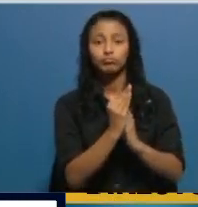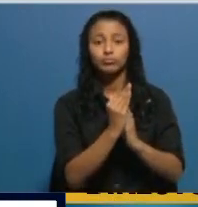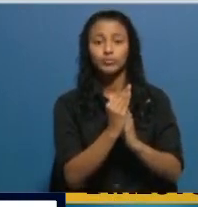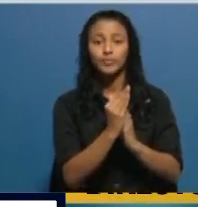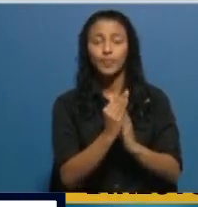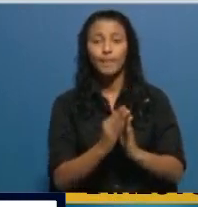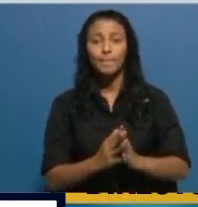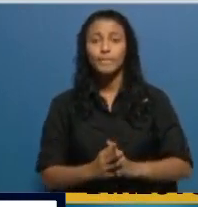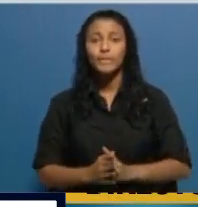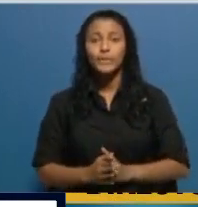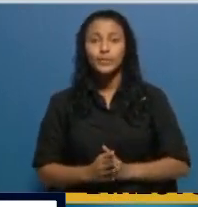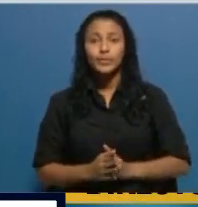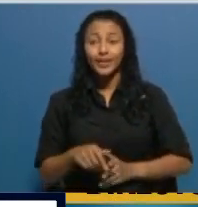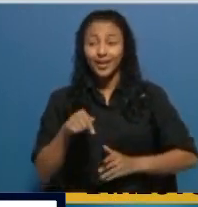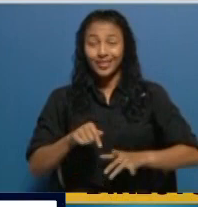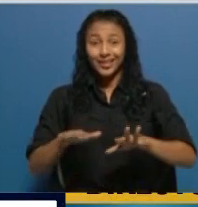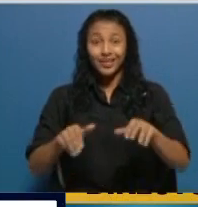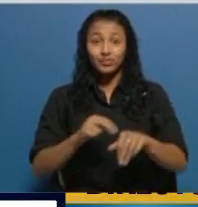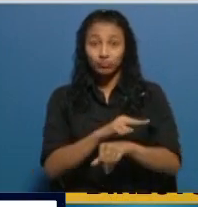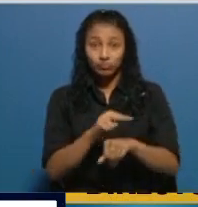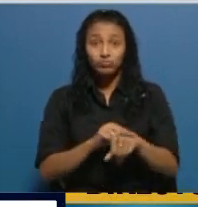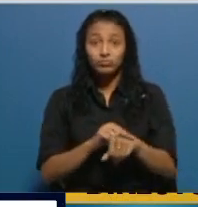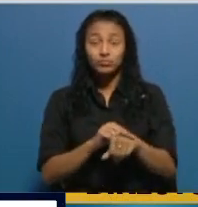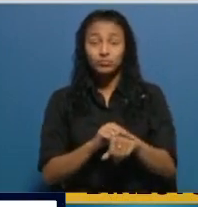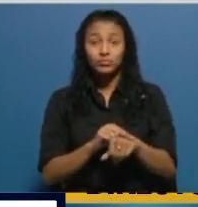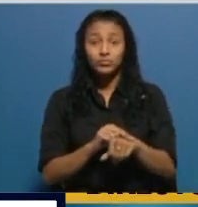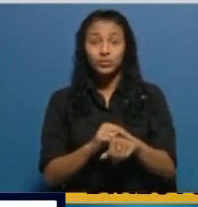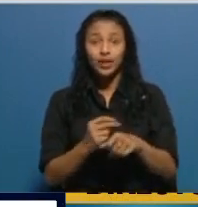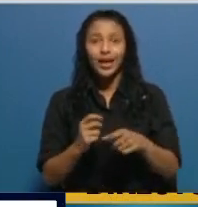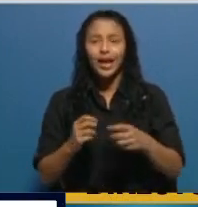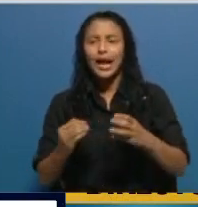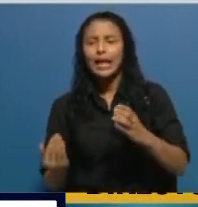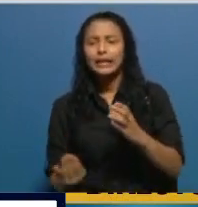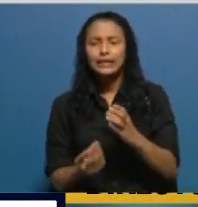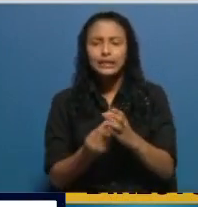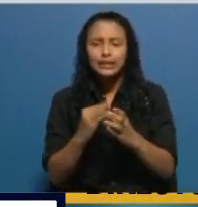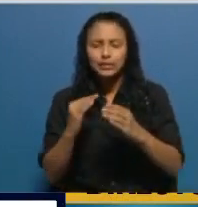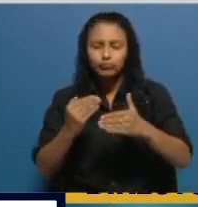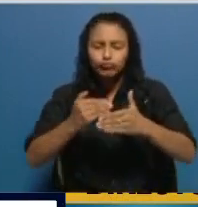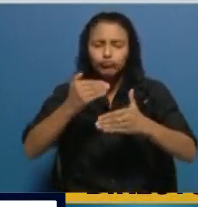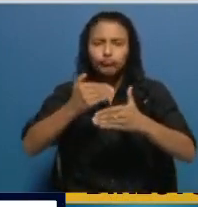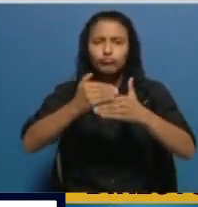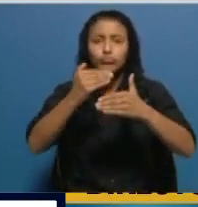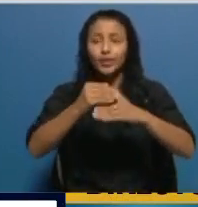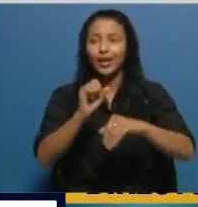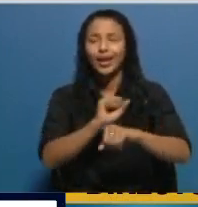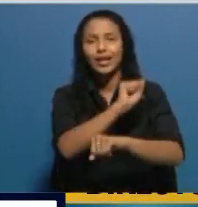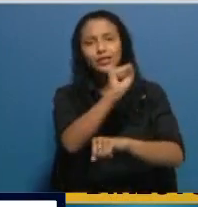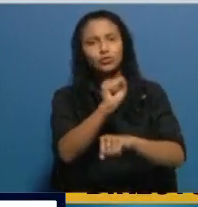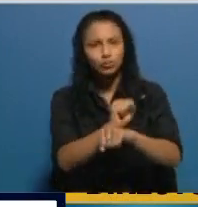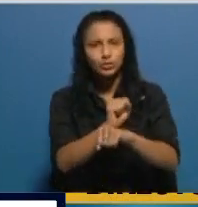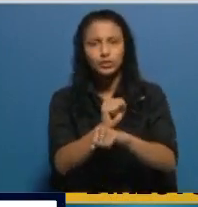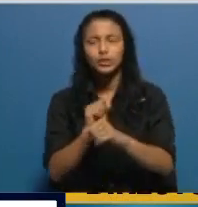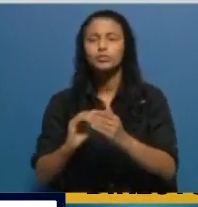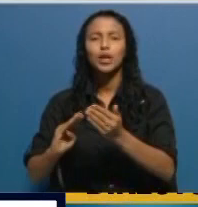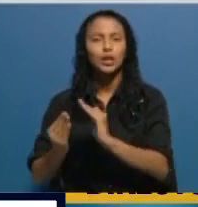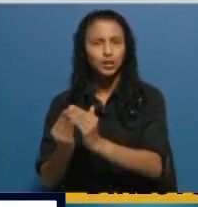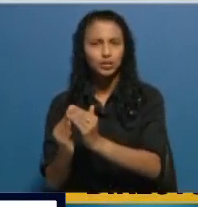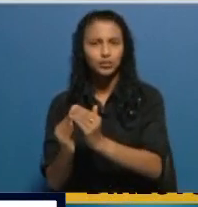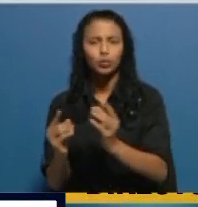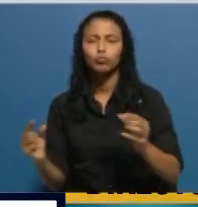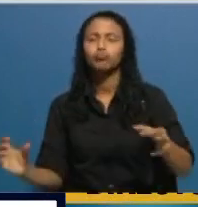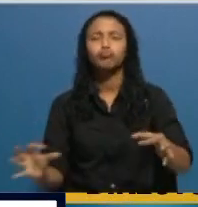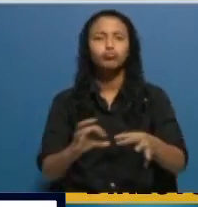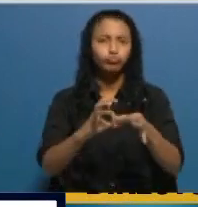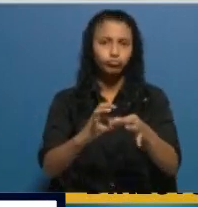de este parlamento recuperar la función de mediación entre la sociedad y el estado para